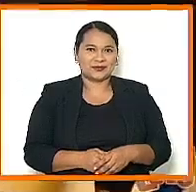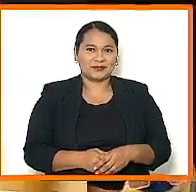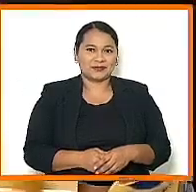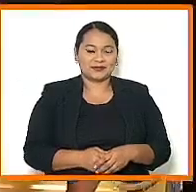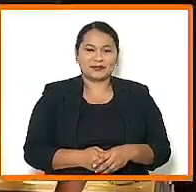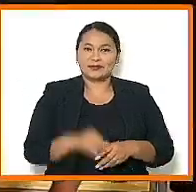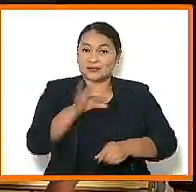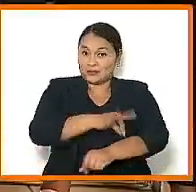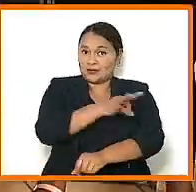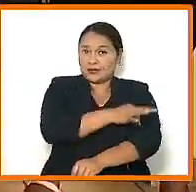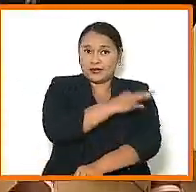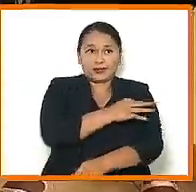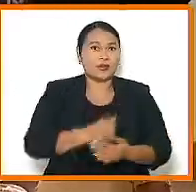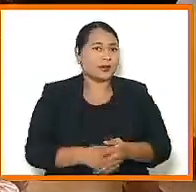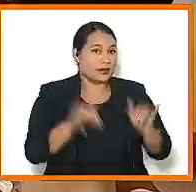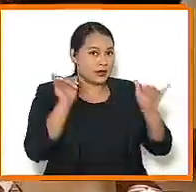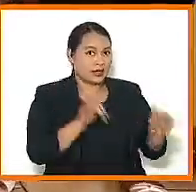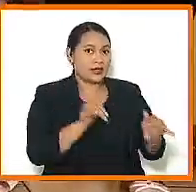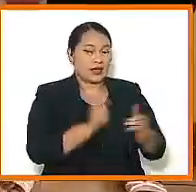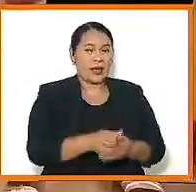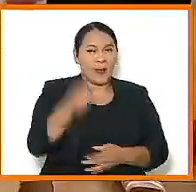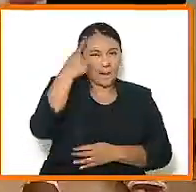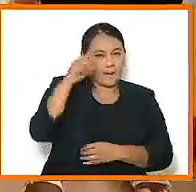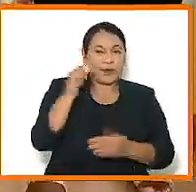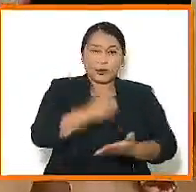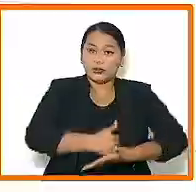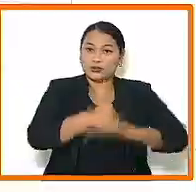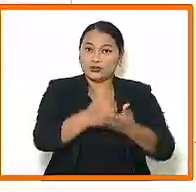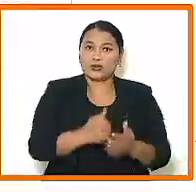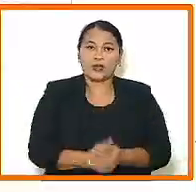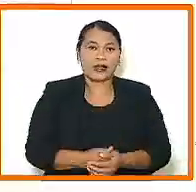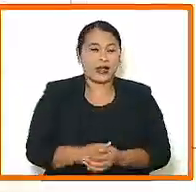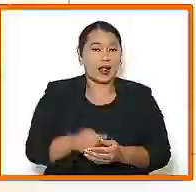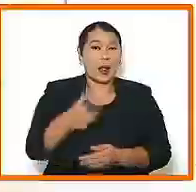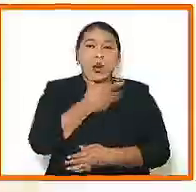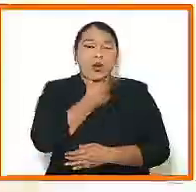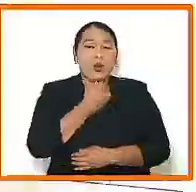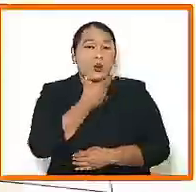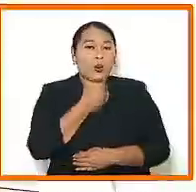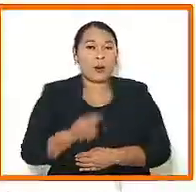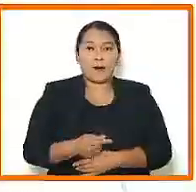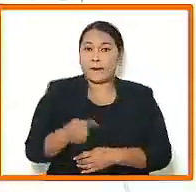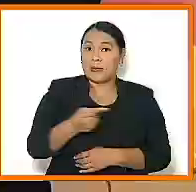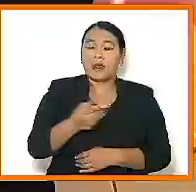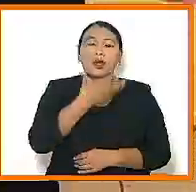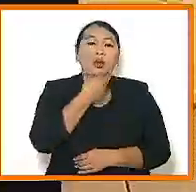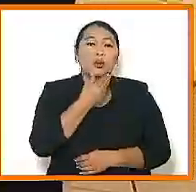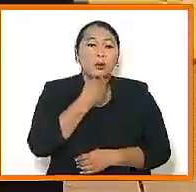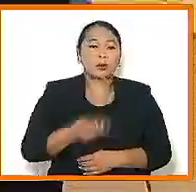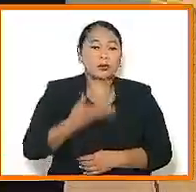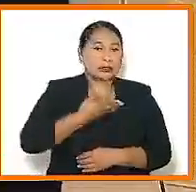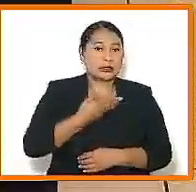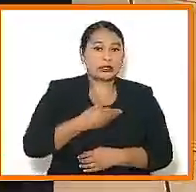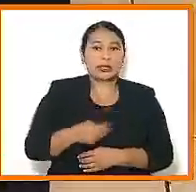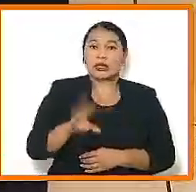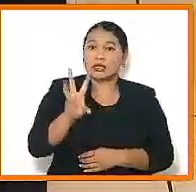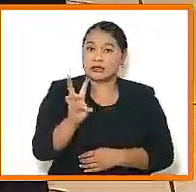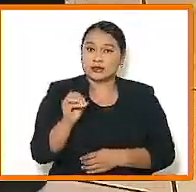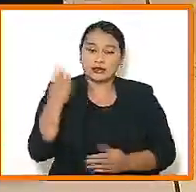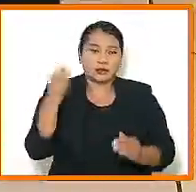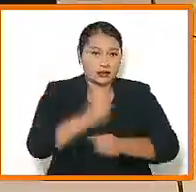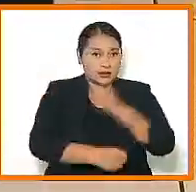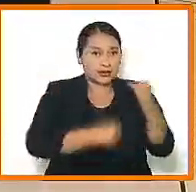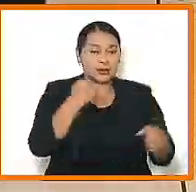La Ceiba fue el escenario para beneficiar a don Reinaldo Guillén, un ciudadano de 60 años quien perdió la movilidad debido a